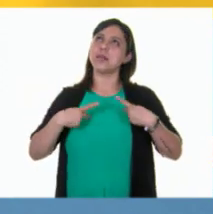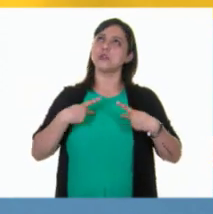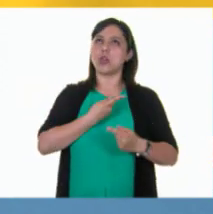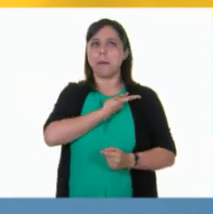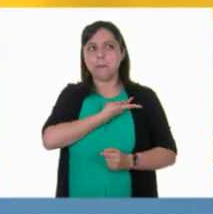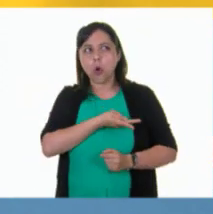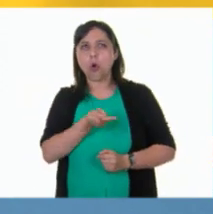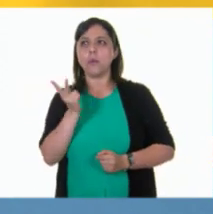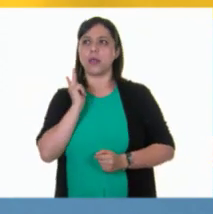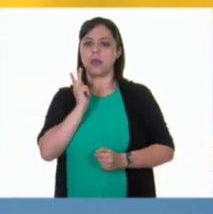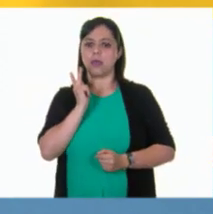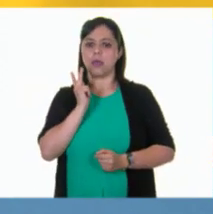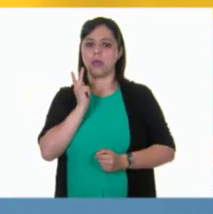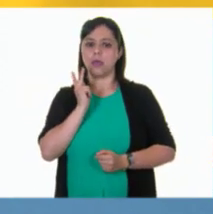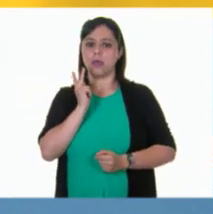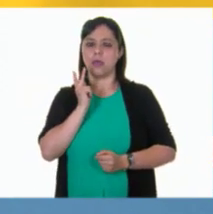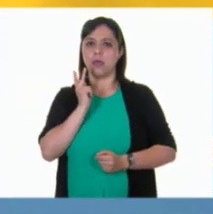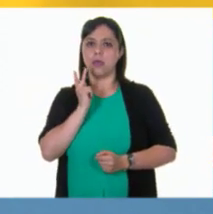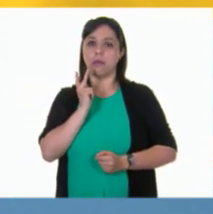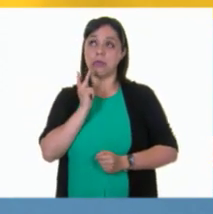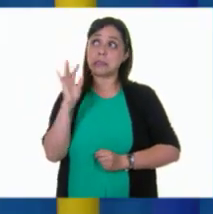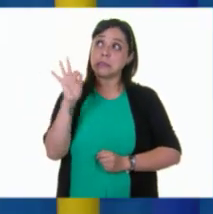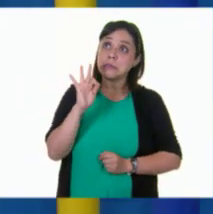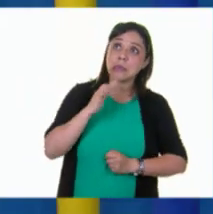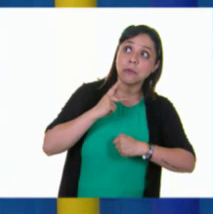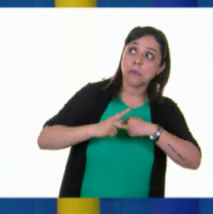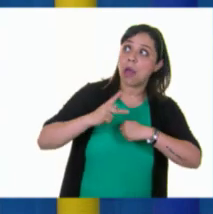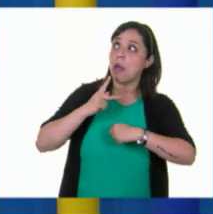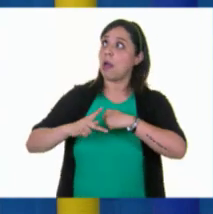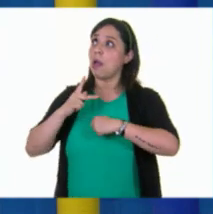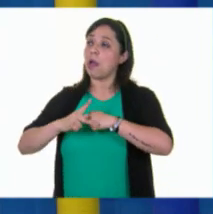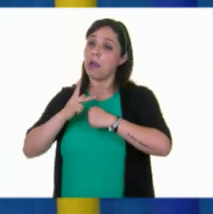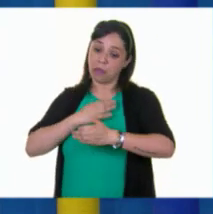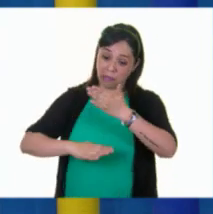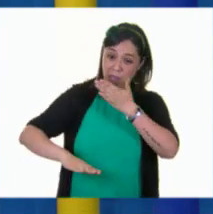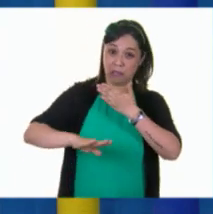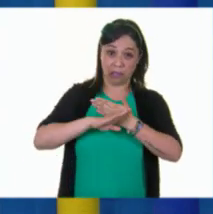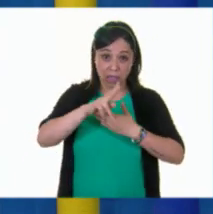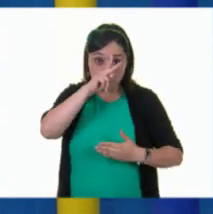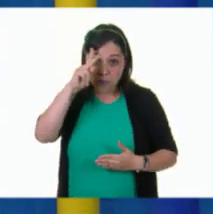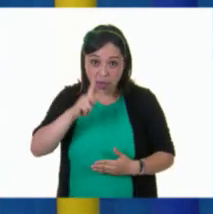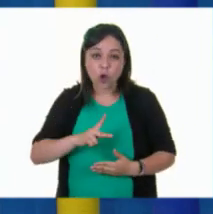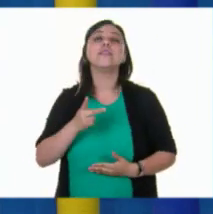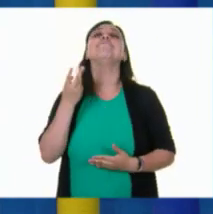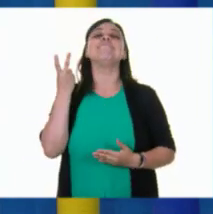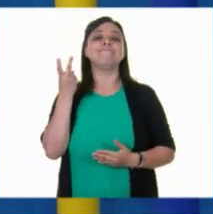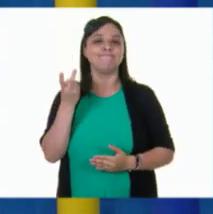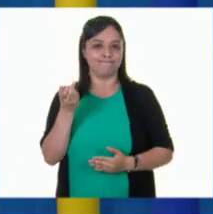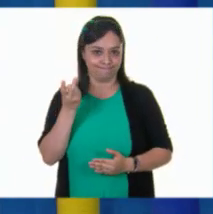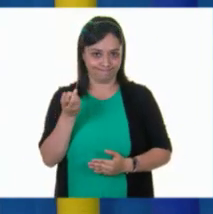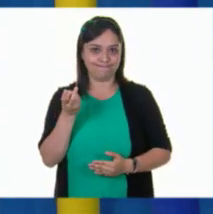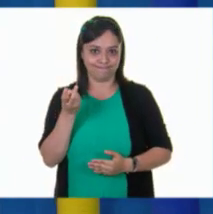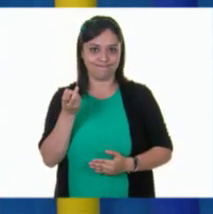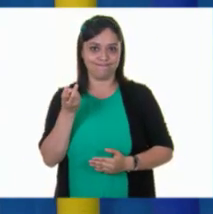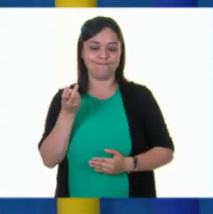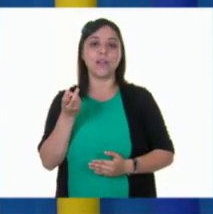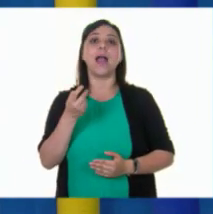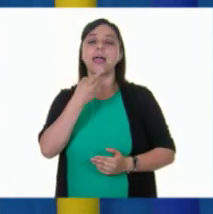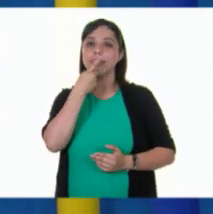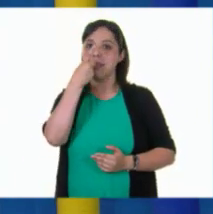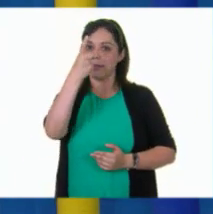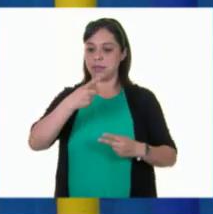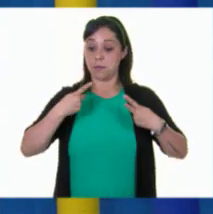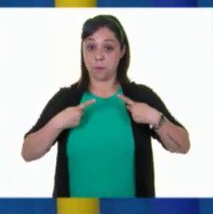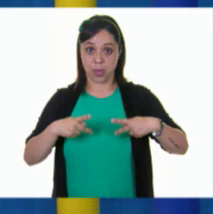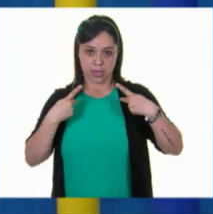puede sufrir mayores daños ante un riesgo? Así es. En el ejemplo que hemos manejado, dijimos que si hay población que